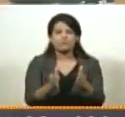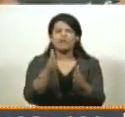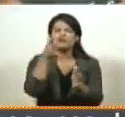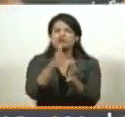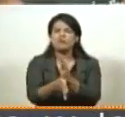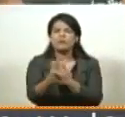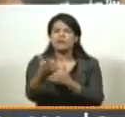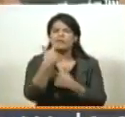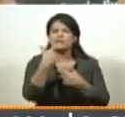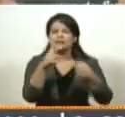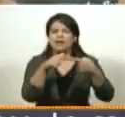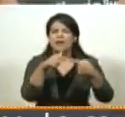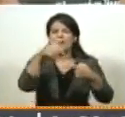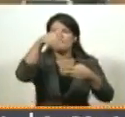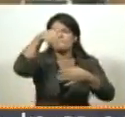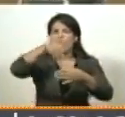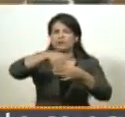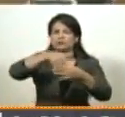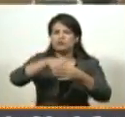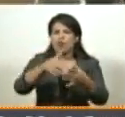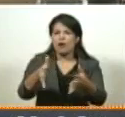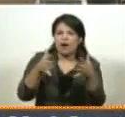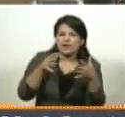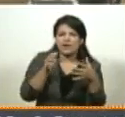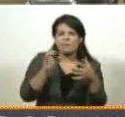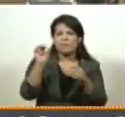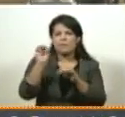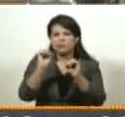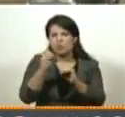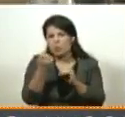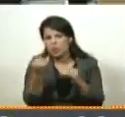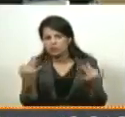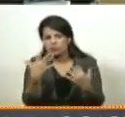con el porcentaje para ser electos,